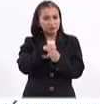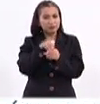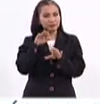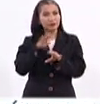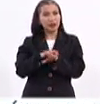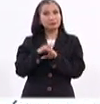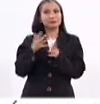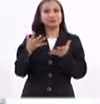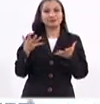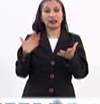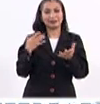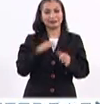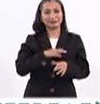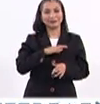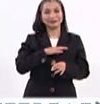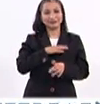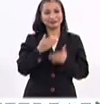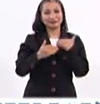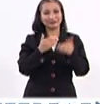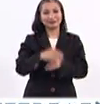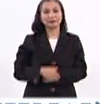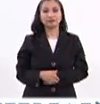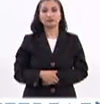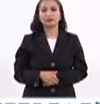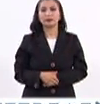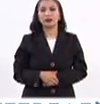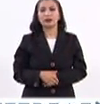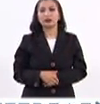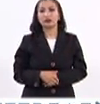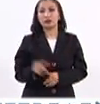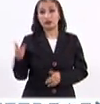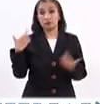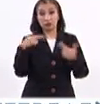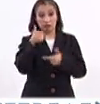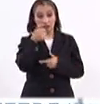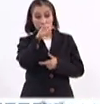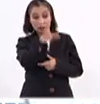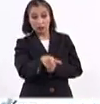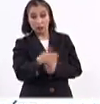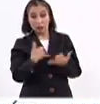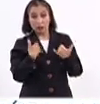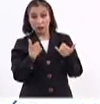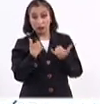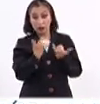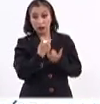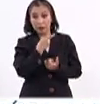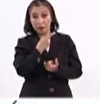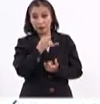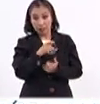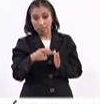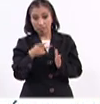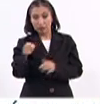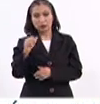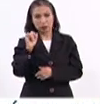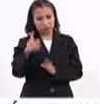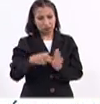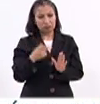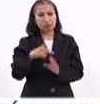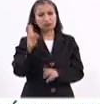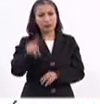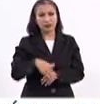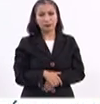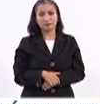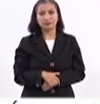más feliz, claro. Desarrollarte en otras cosas. En ese sentido, maestra, ¿es común encontrar a chicos como Gabriel? Sí, es muy